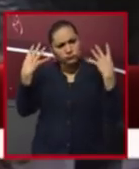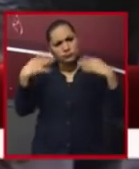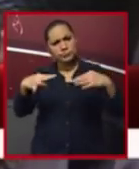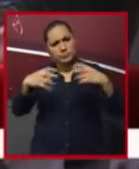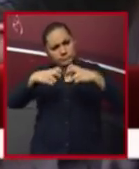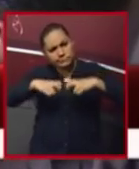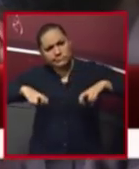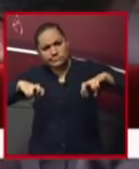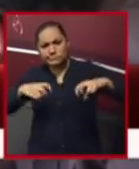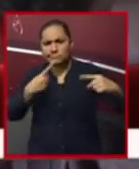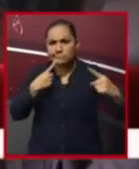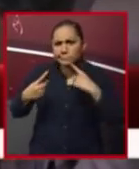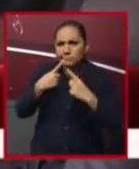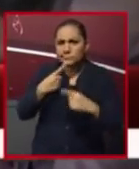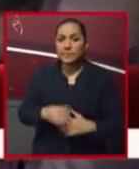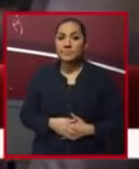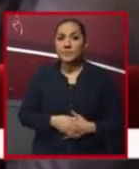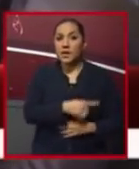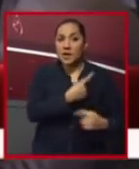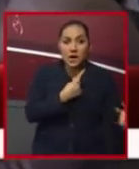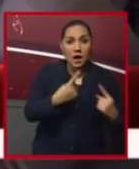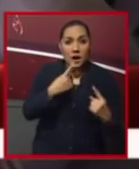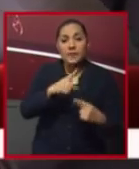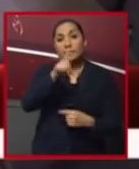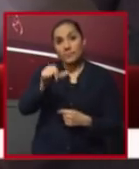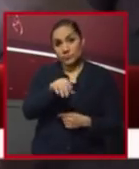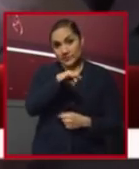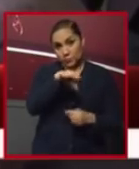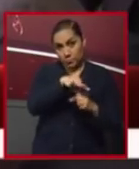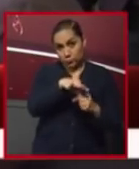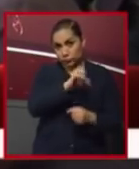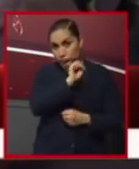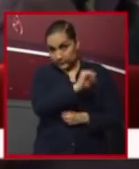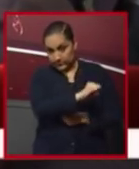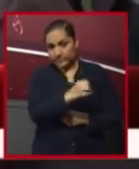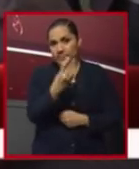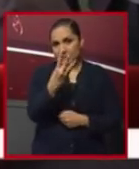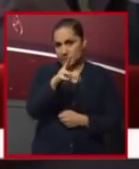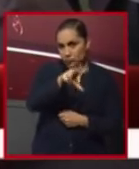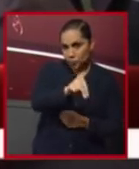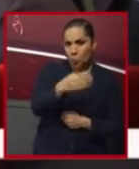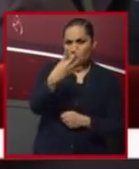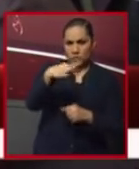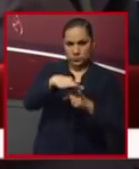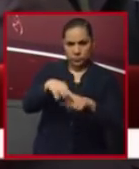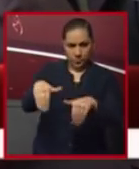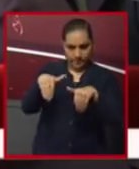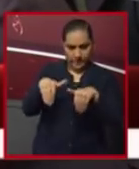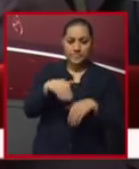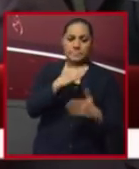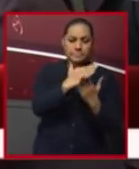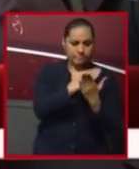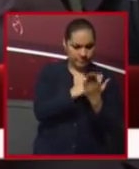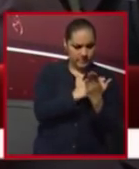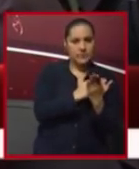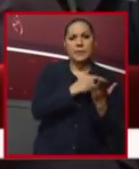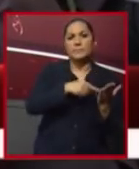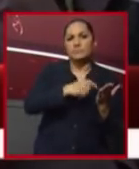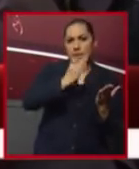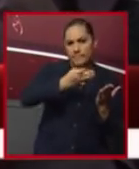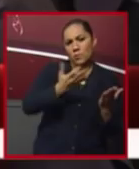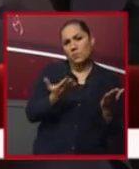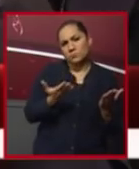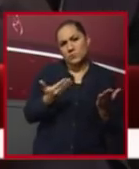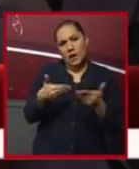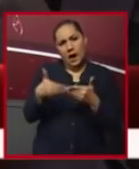Bueno, tras el debate y con 19 votos a favor, 3 en contra y 4 abstenciones, el dictamen a la minuta quedó aprobado con